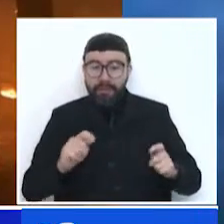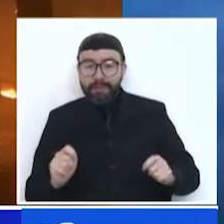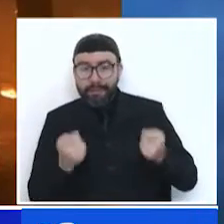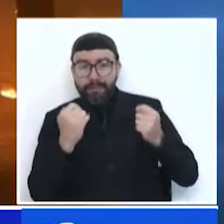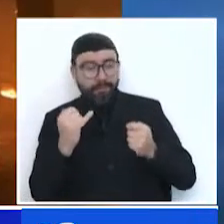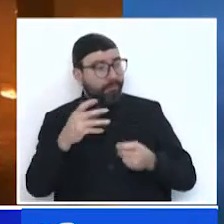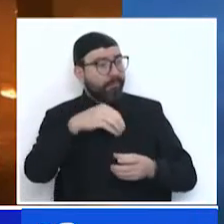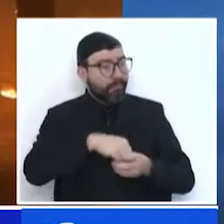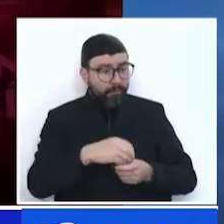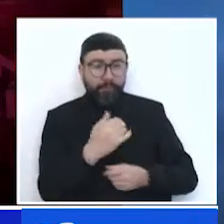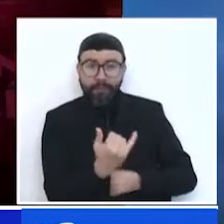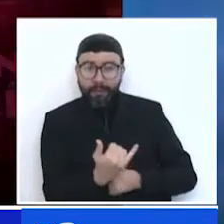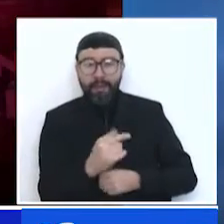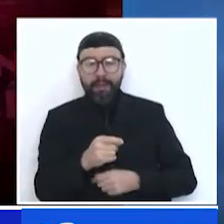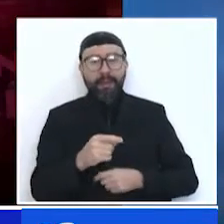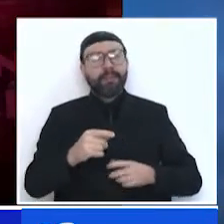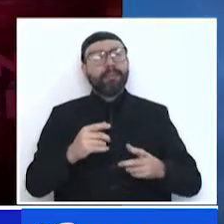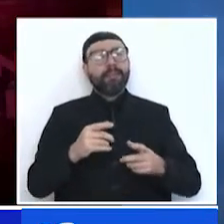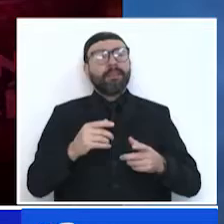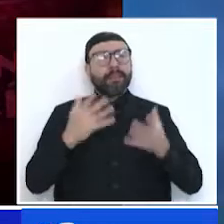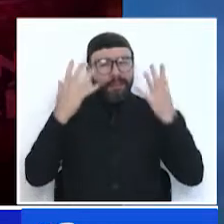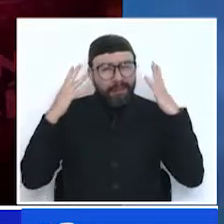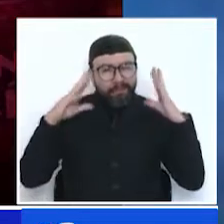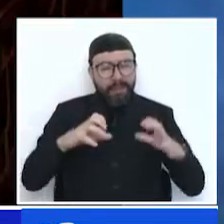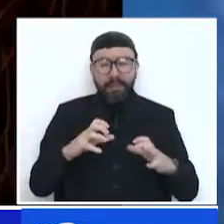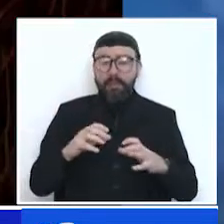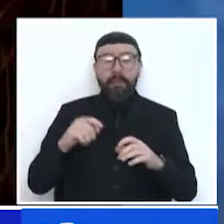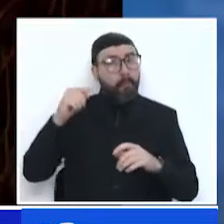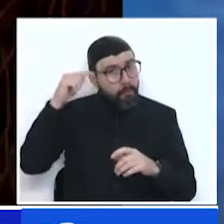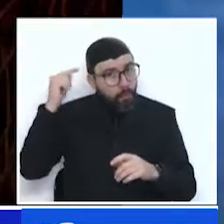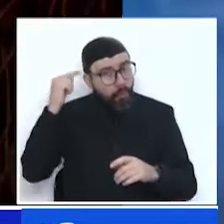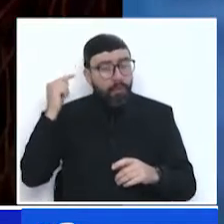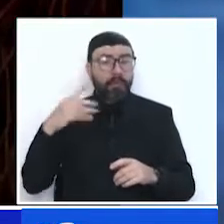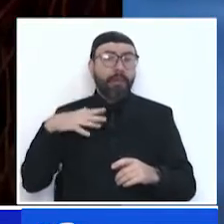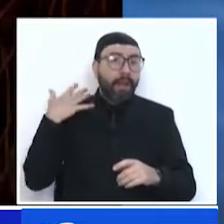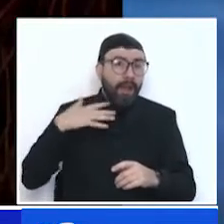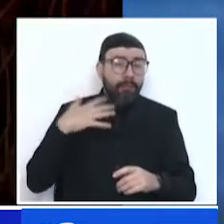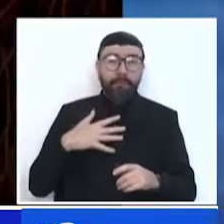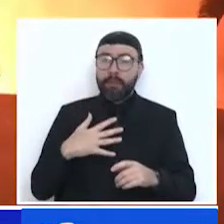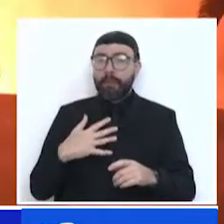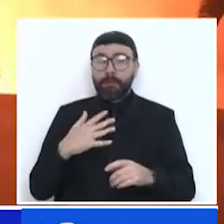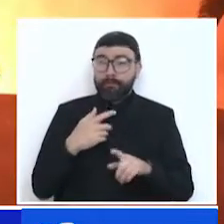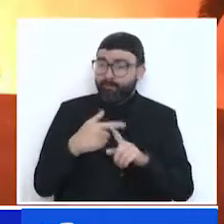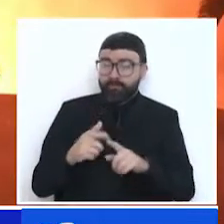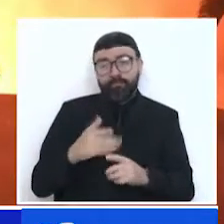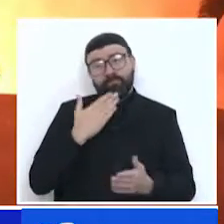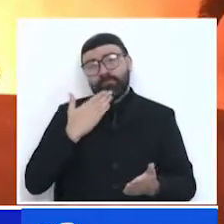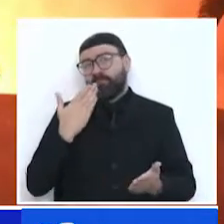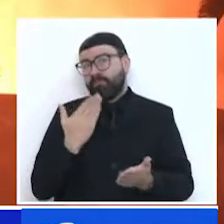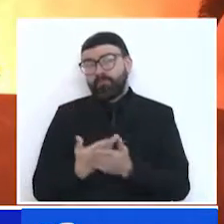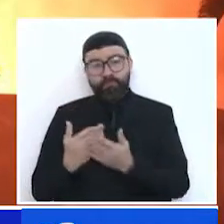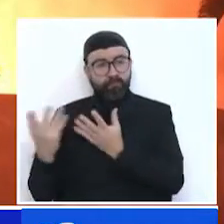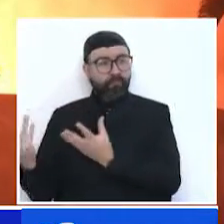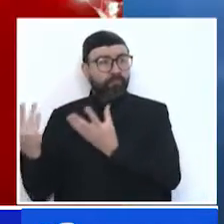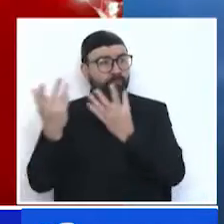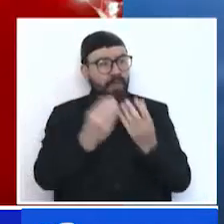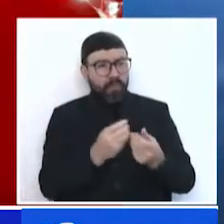de Quimbaya, de Montenegro, de Armenia y de Alcalá, a quienes agradecemos, y pudimos